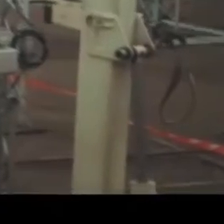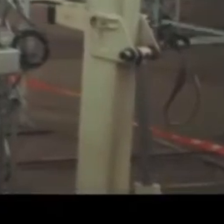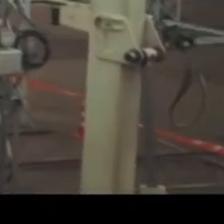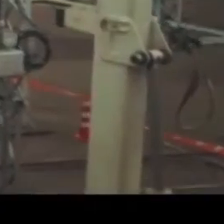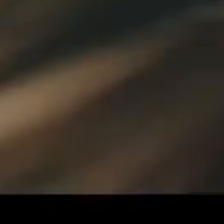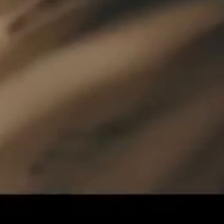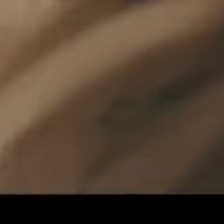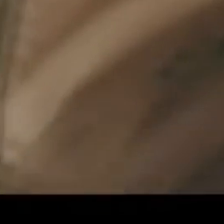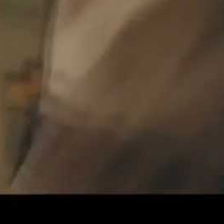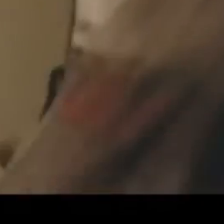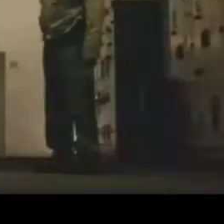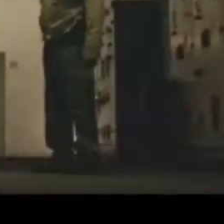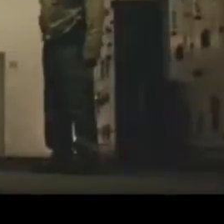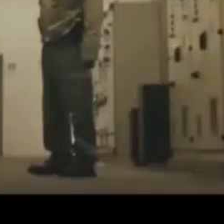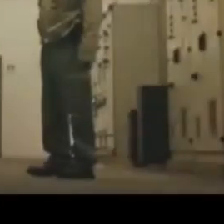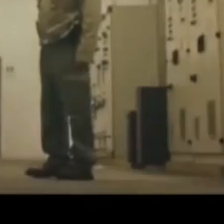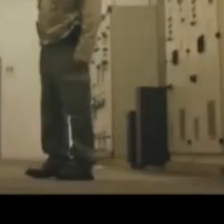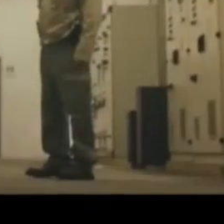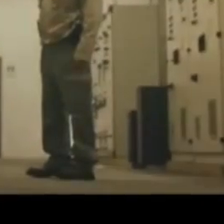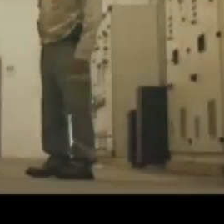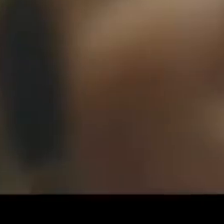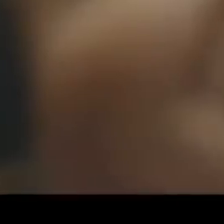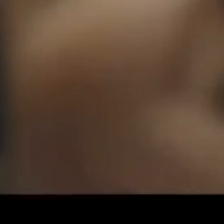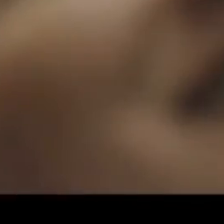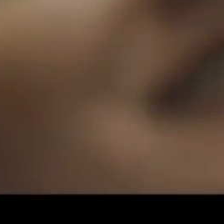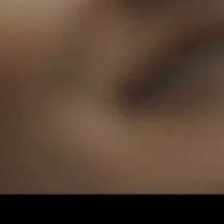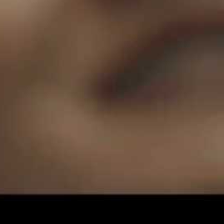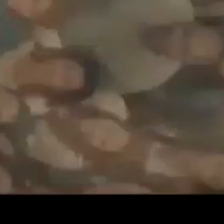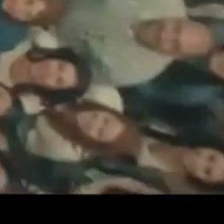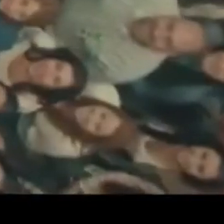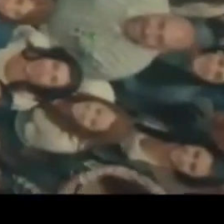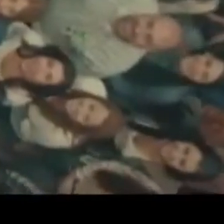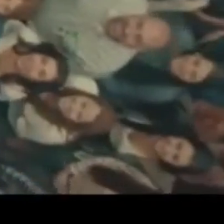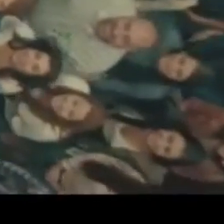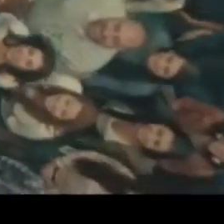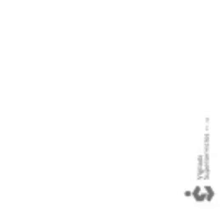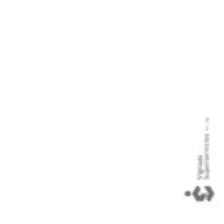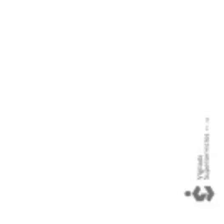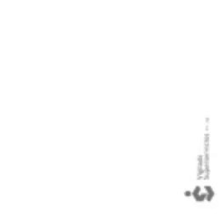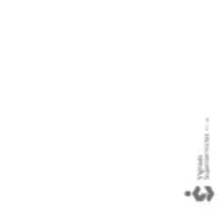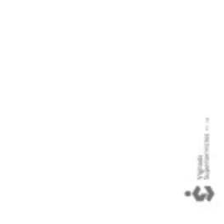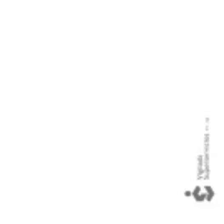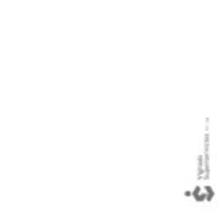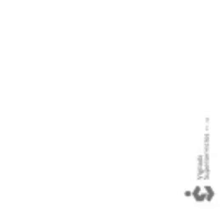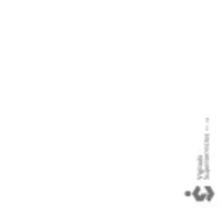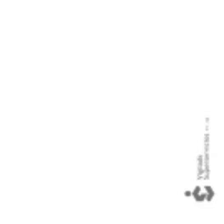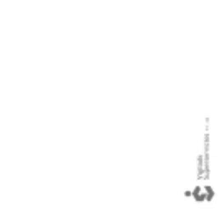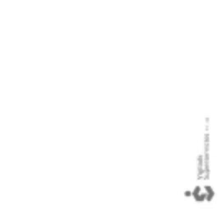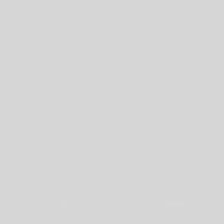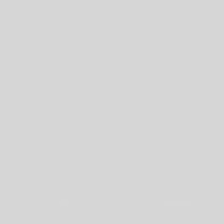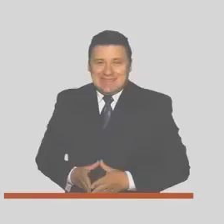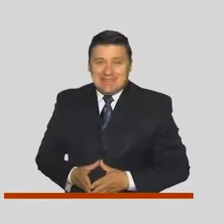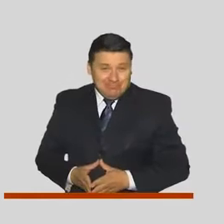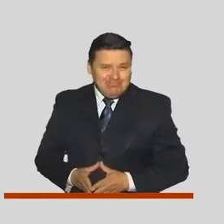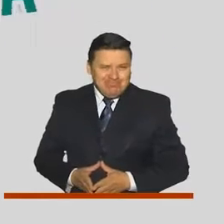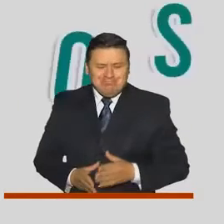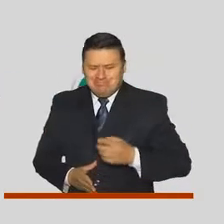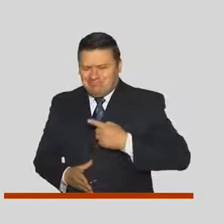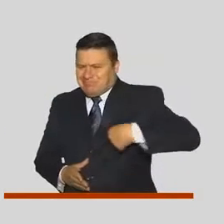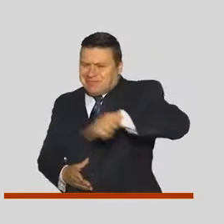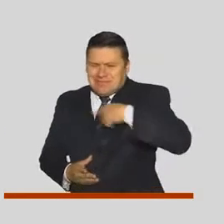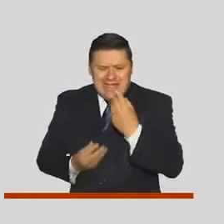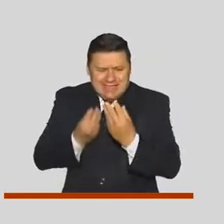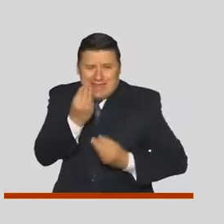los colombianos y el Grupo EPM unimos esfuerzos para seguir adelante. Grupo EPM.